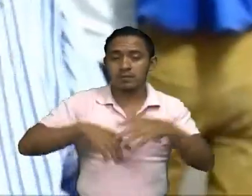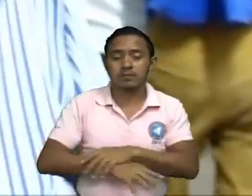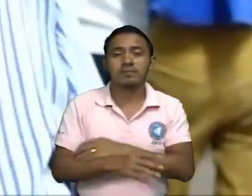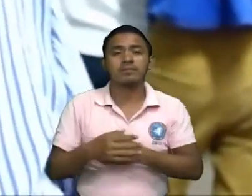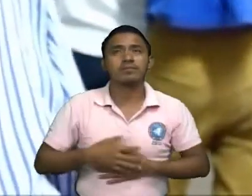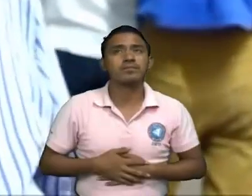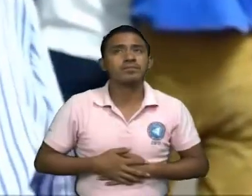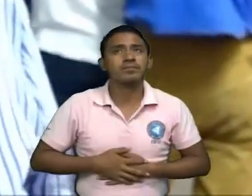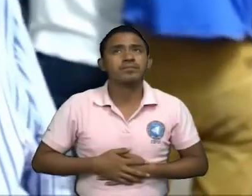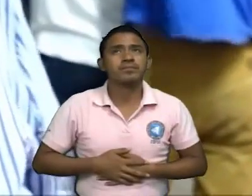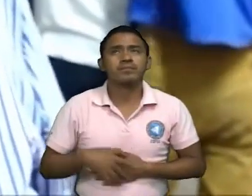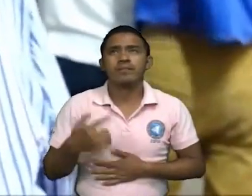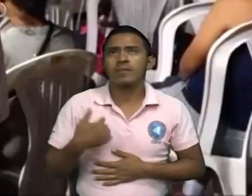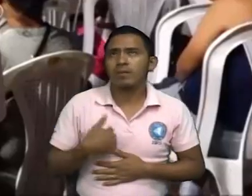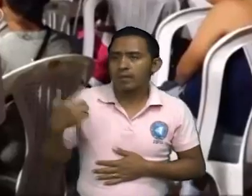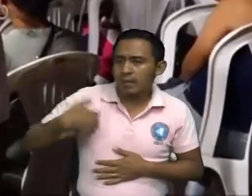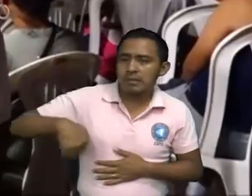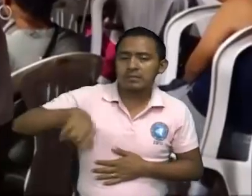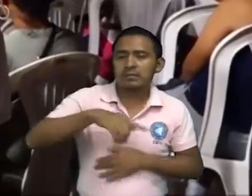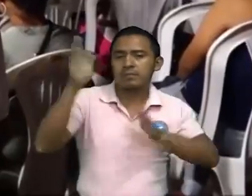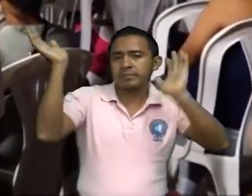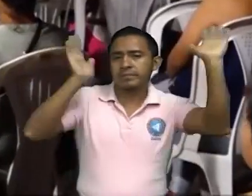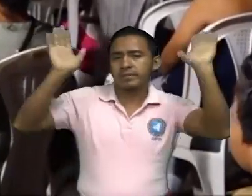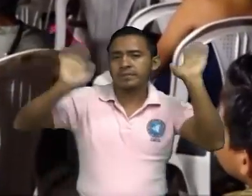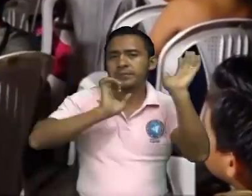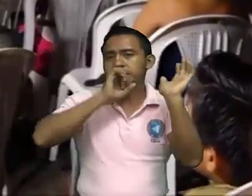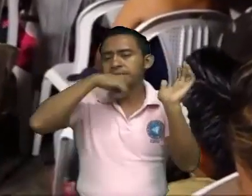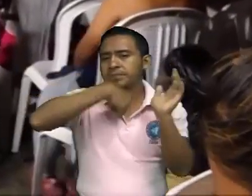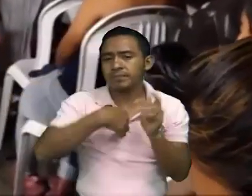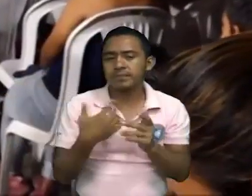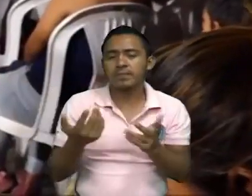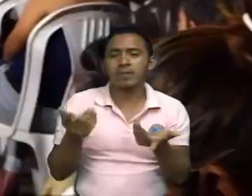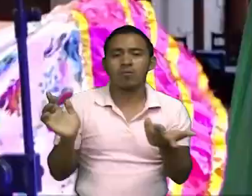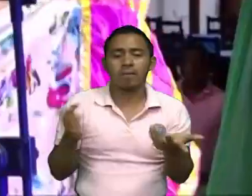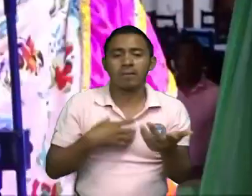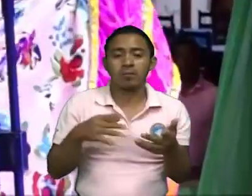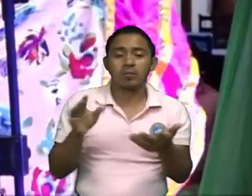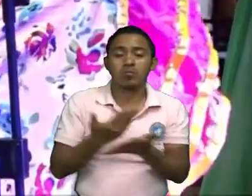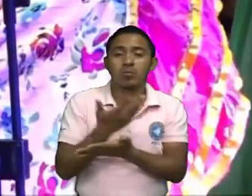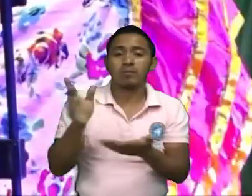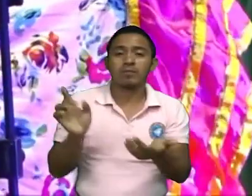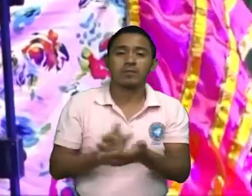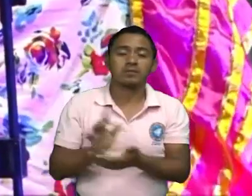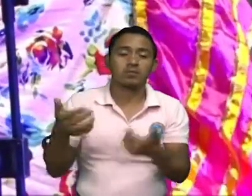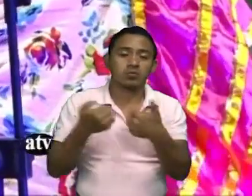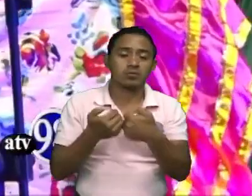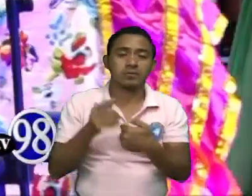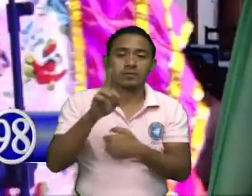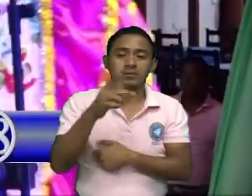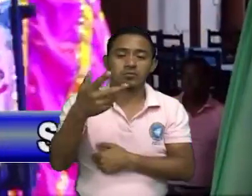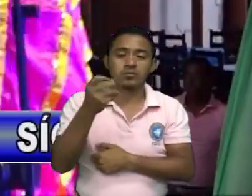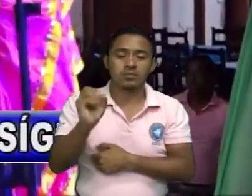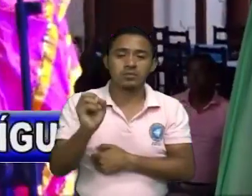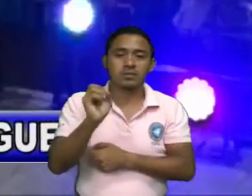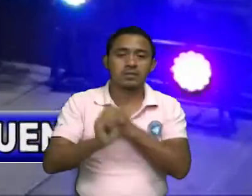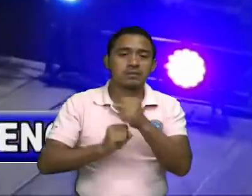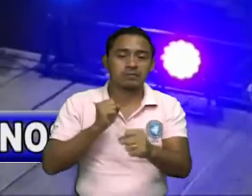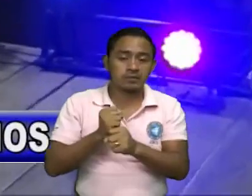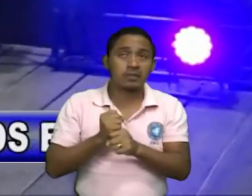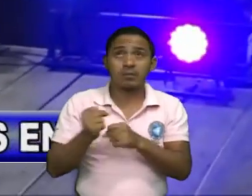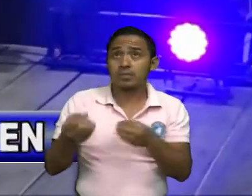concurrencia. Sí, bueno, hoy nos encontramos aquí en el mercado de artesanía en la elección de la novia del 180 aniversario, que ha sido bien